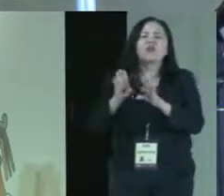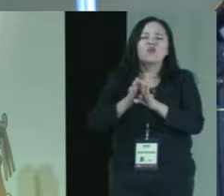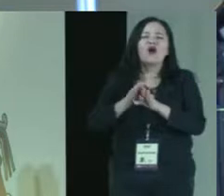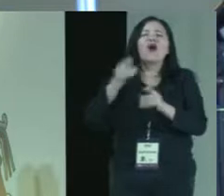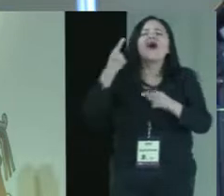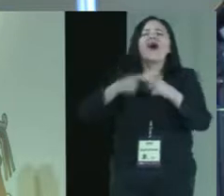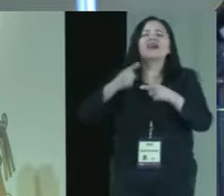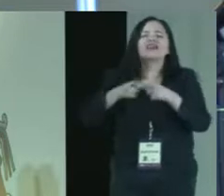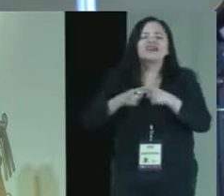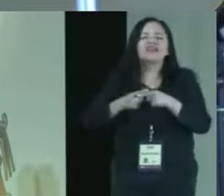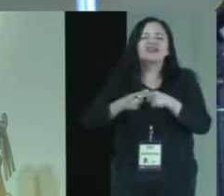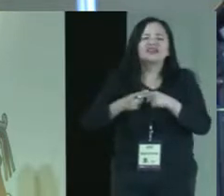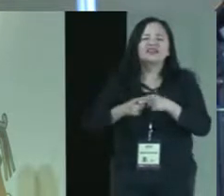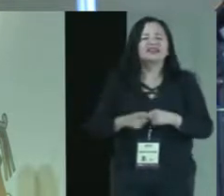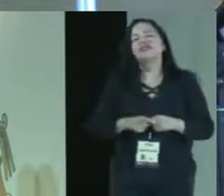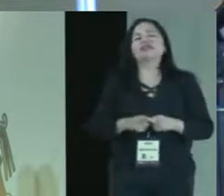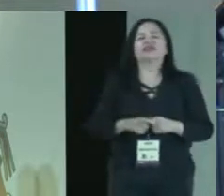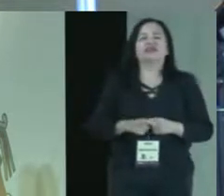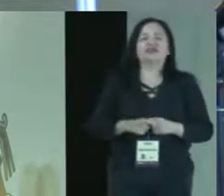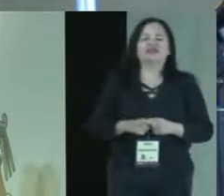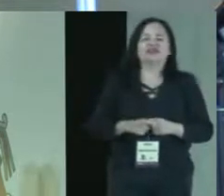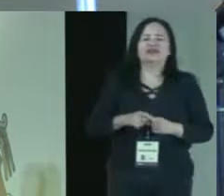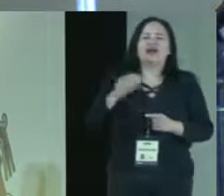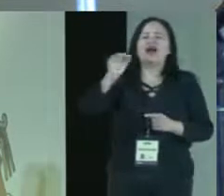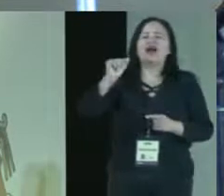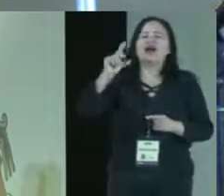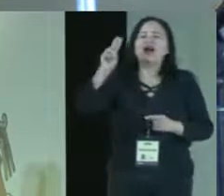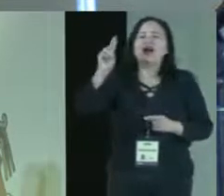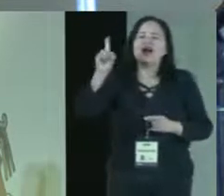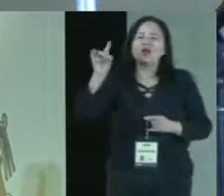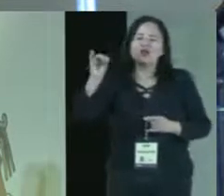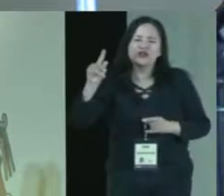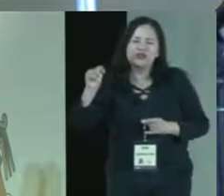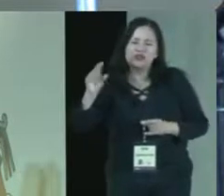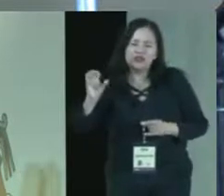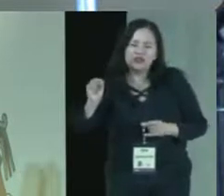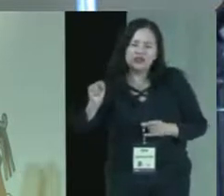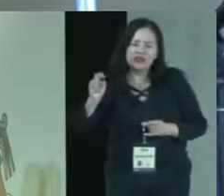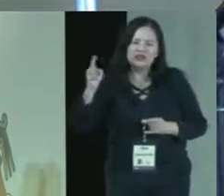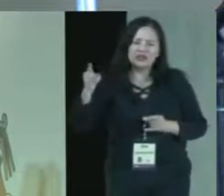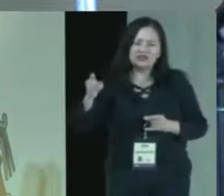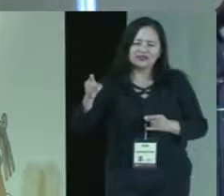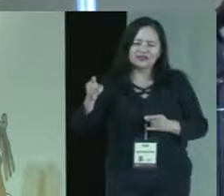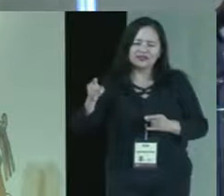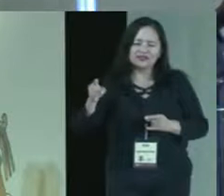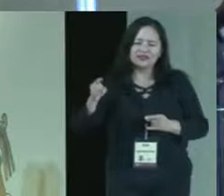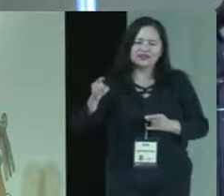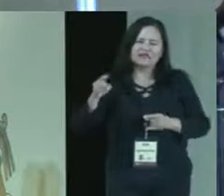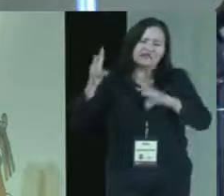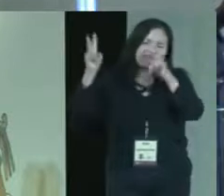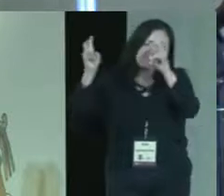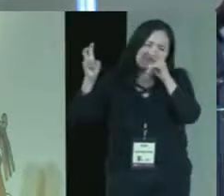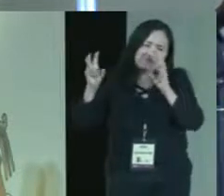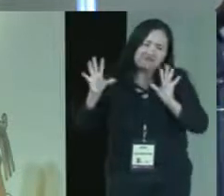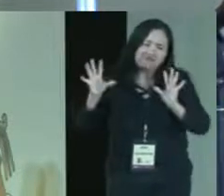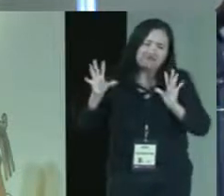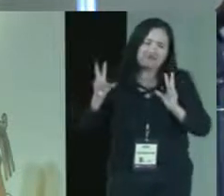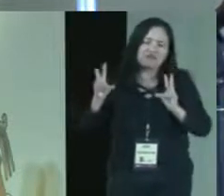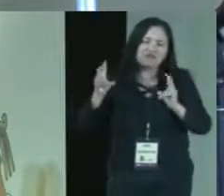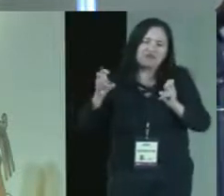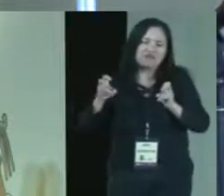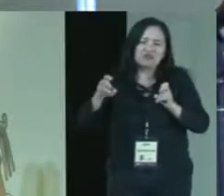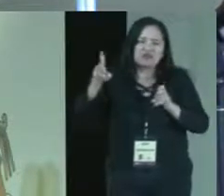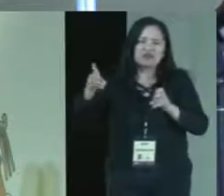como cazagazapos los supuestos errores, entre comillas, algunos sí, otros no, o las fallas o